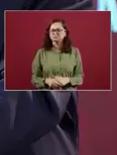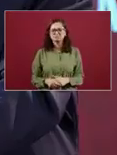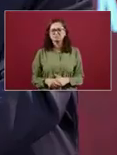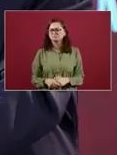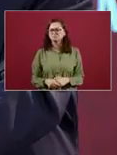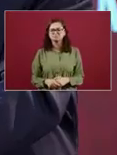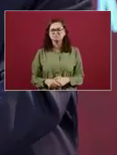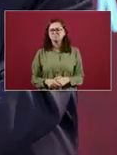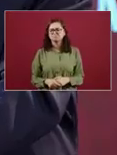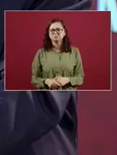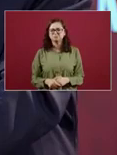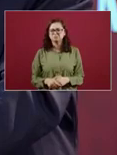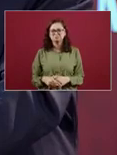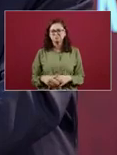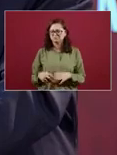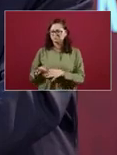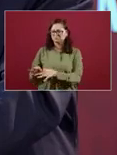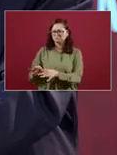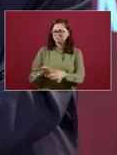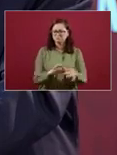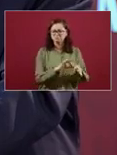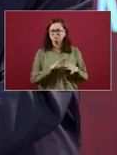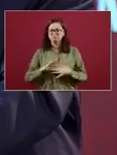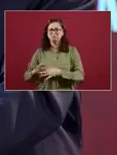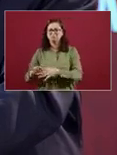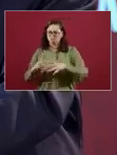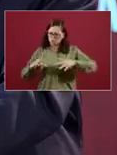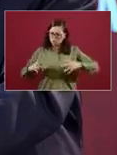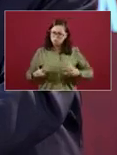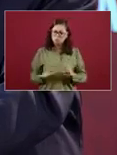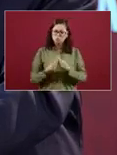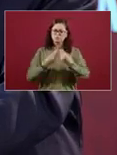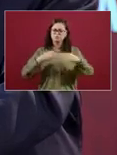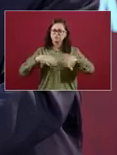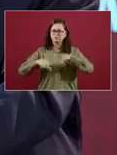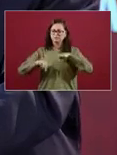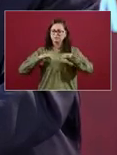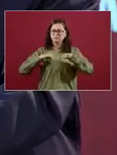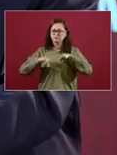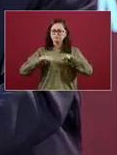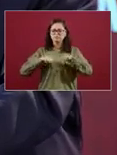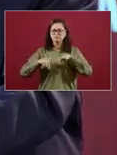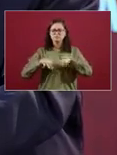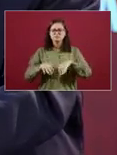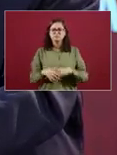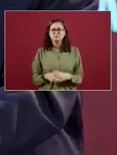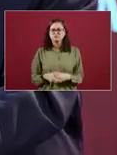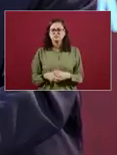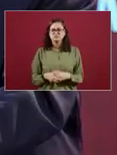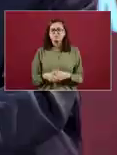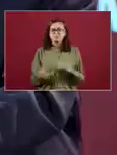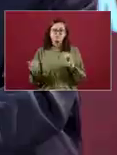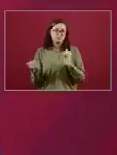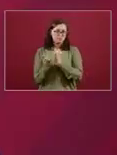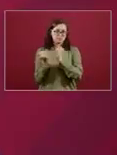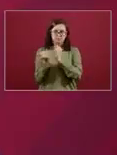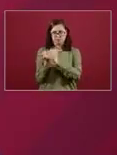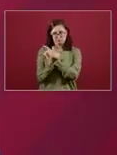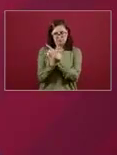hay unidad, estamos trabajando de manera conjunta, también hay libertades,